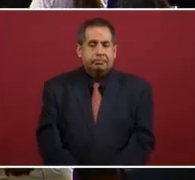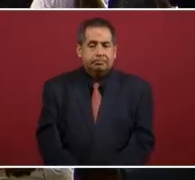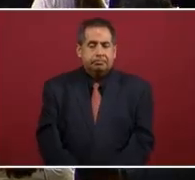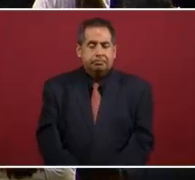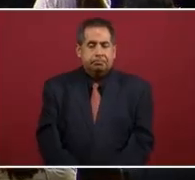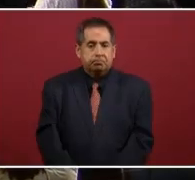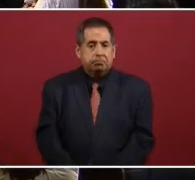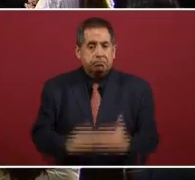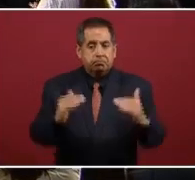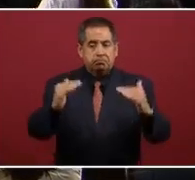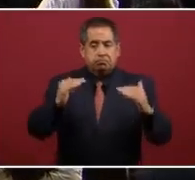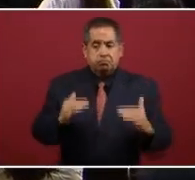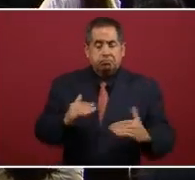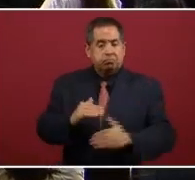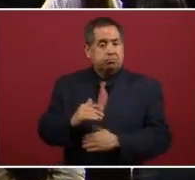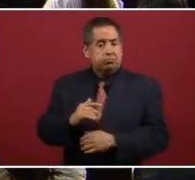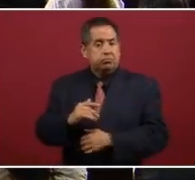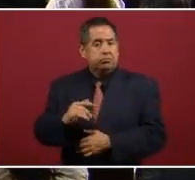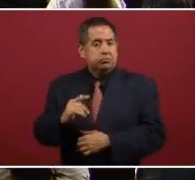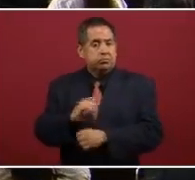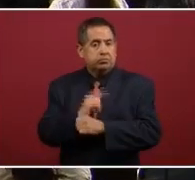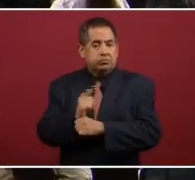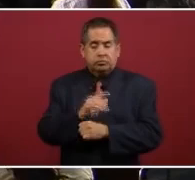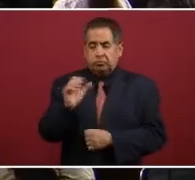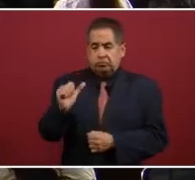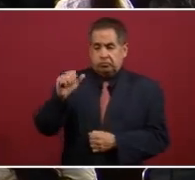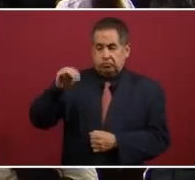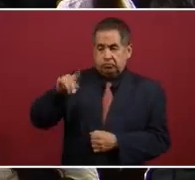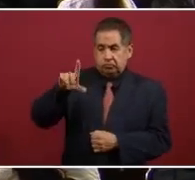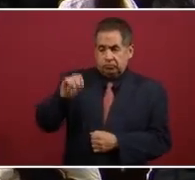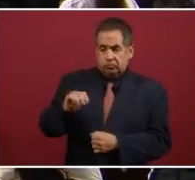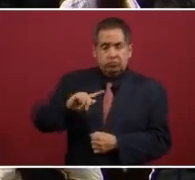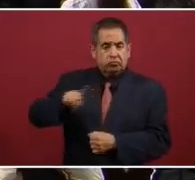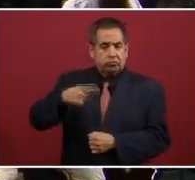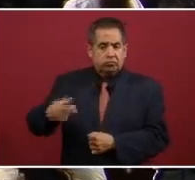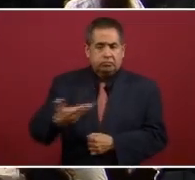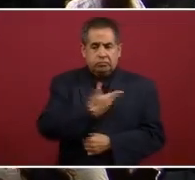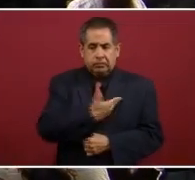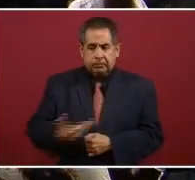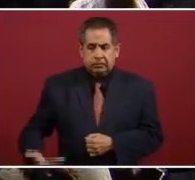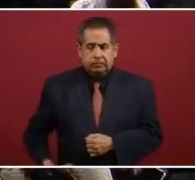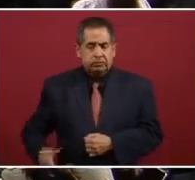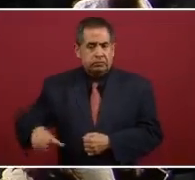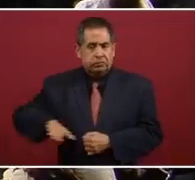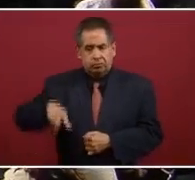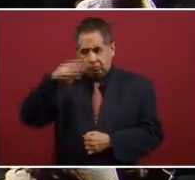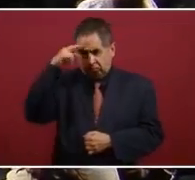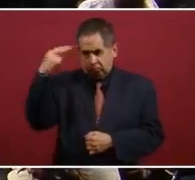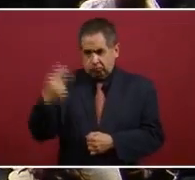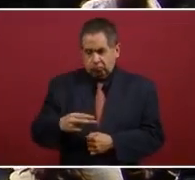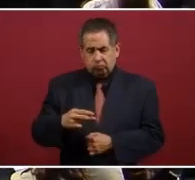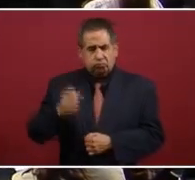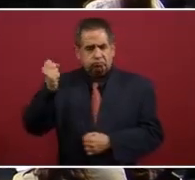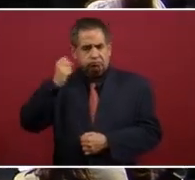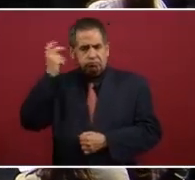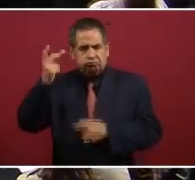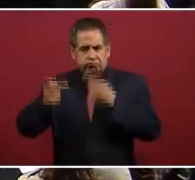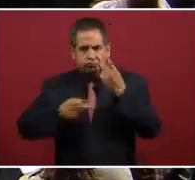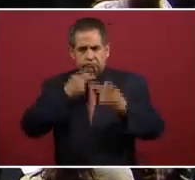Ahora, el licenciado Andrés Manuel López Obrador, presidente de los Estados Unidos Mexicanos, dirigirá un